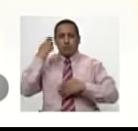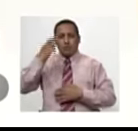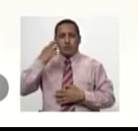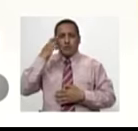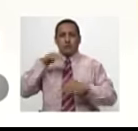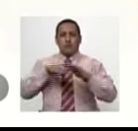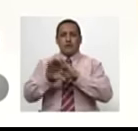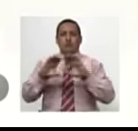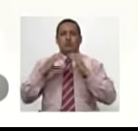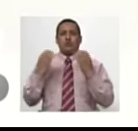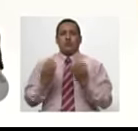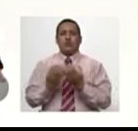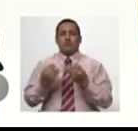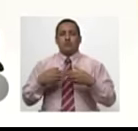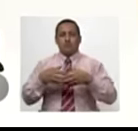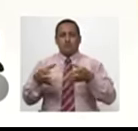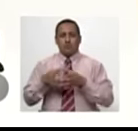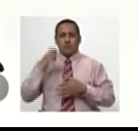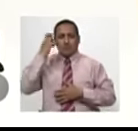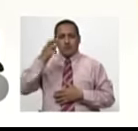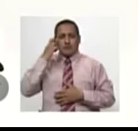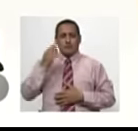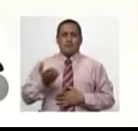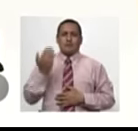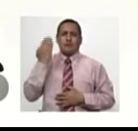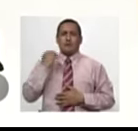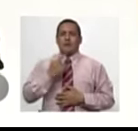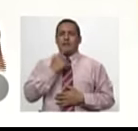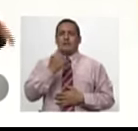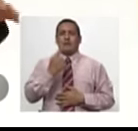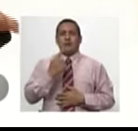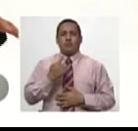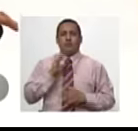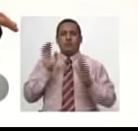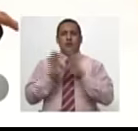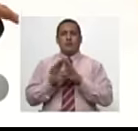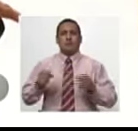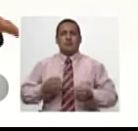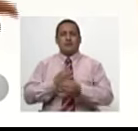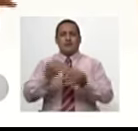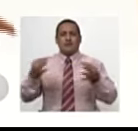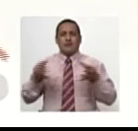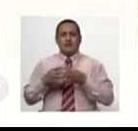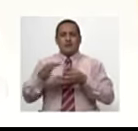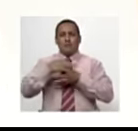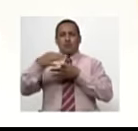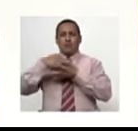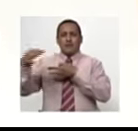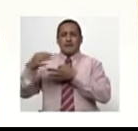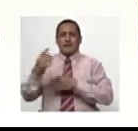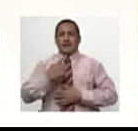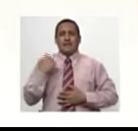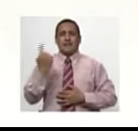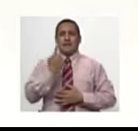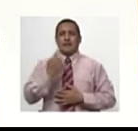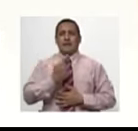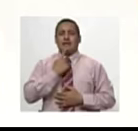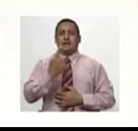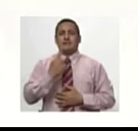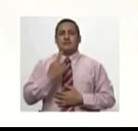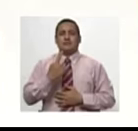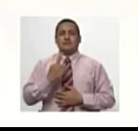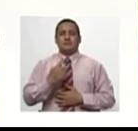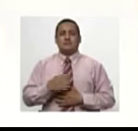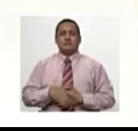en el Congreso, ¿no? De las fuerzas políticas en ese momento, se dijo, todos los departamentos van a